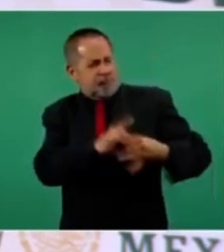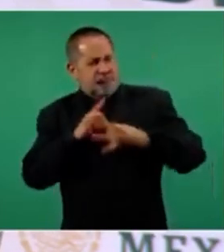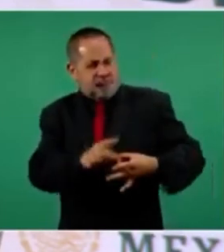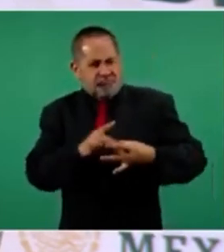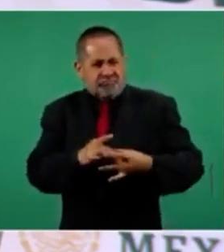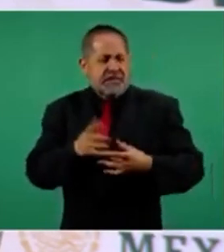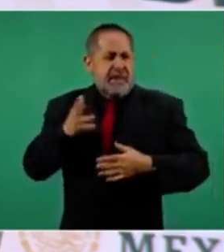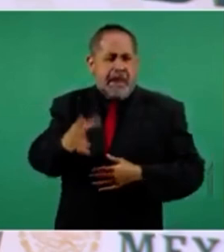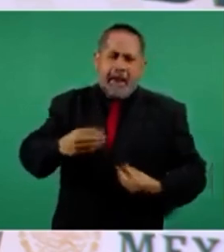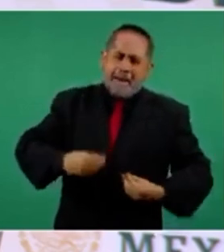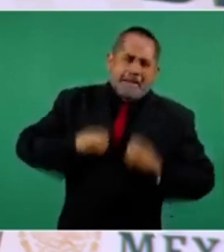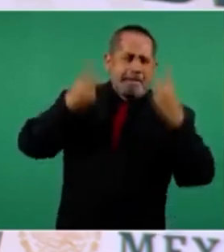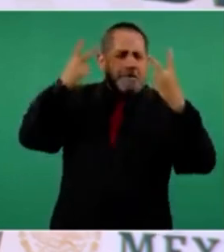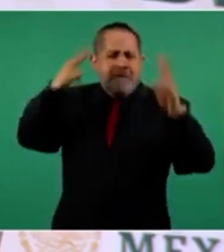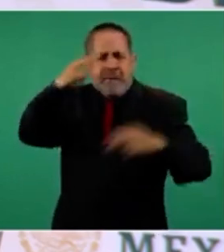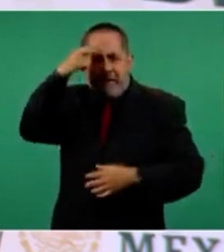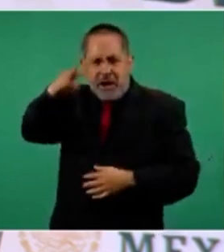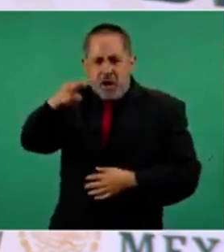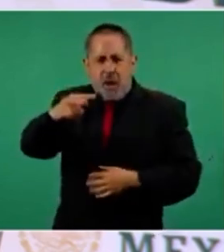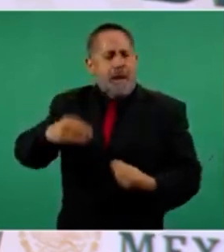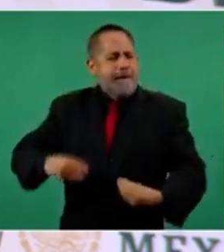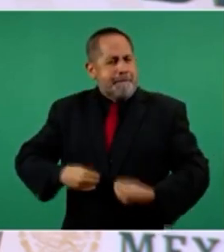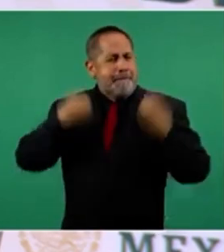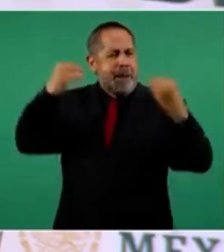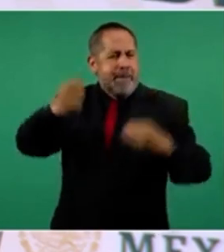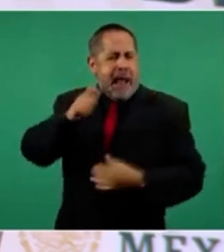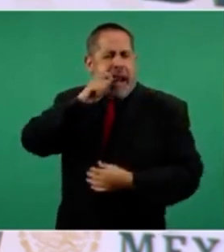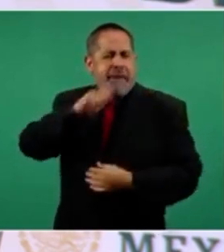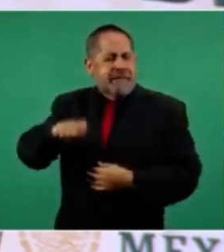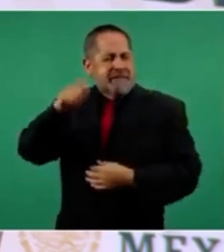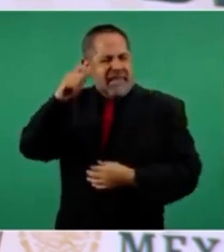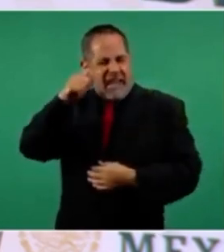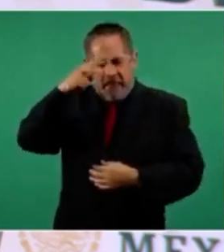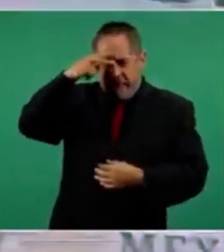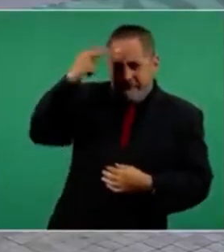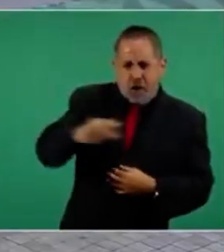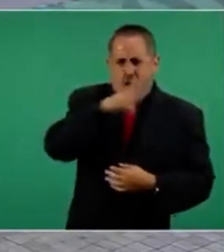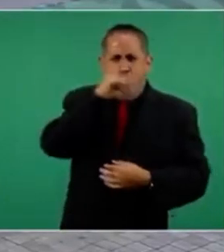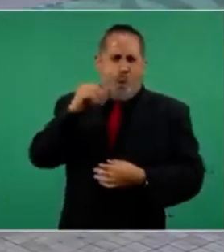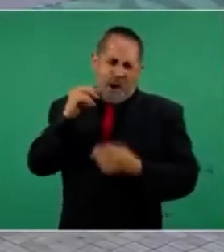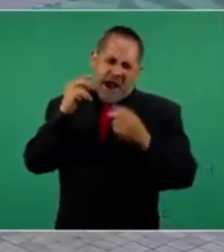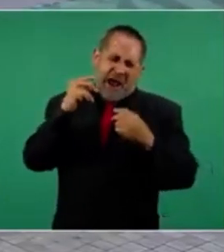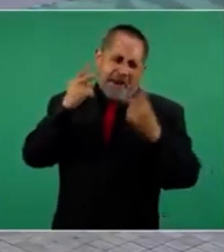comunes. ¡Viva México! ¡Viva la amistad entre Cuba y México!